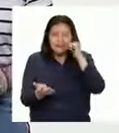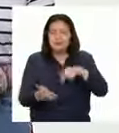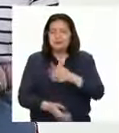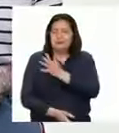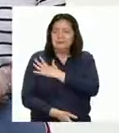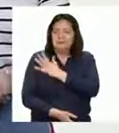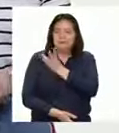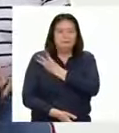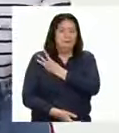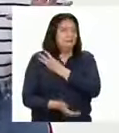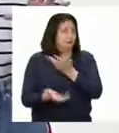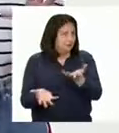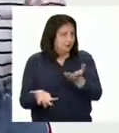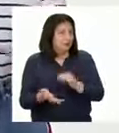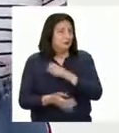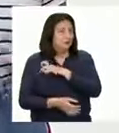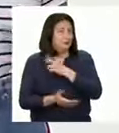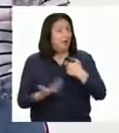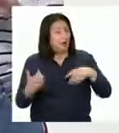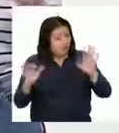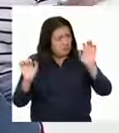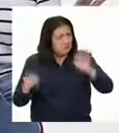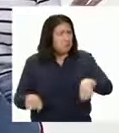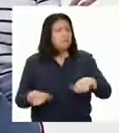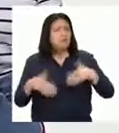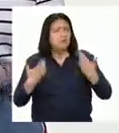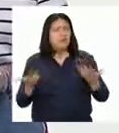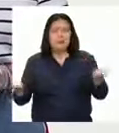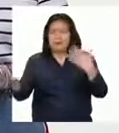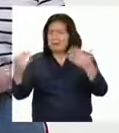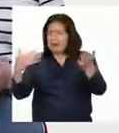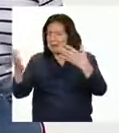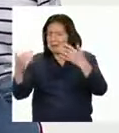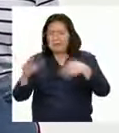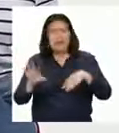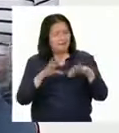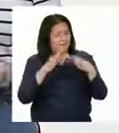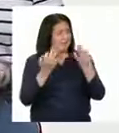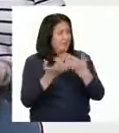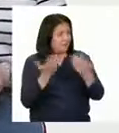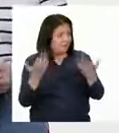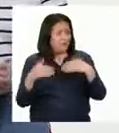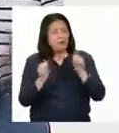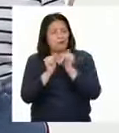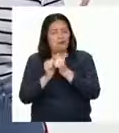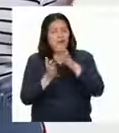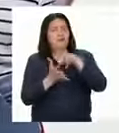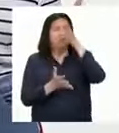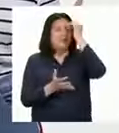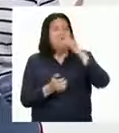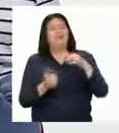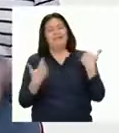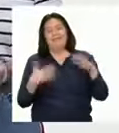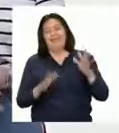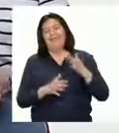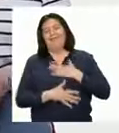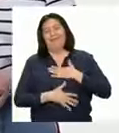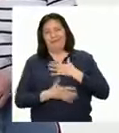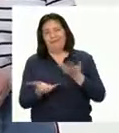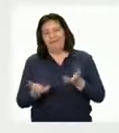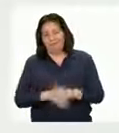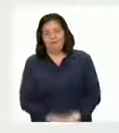quinto y sexto grado de primaria, pero recuerden que pueden llamar a todos los integrantes de su familia para que juntos podamos aprender y así sea mucho más